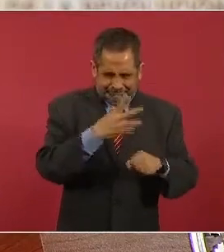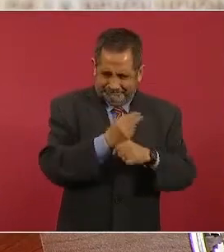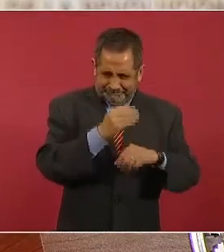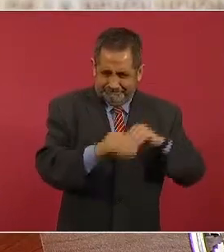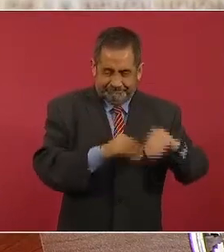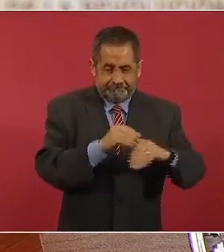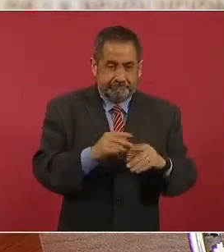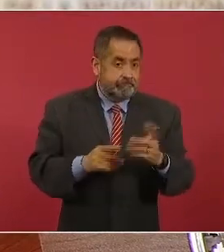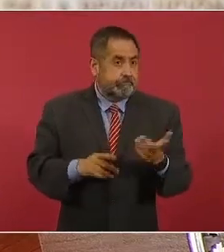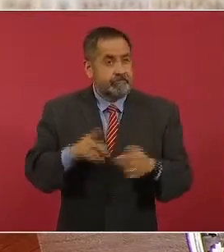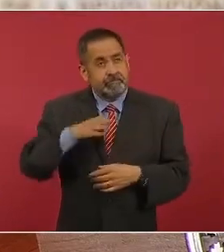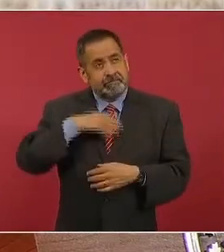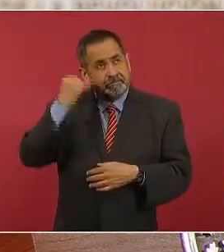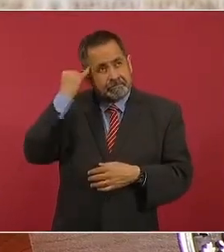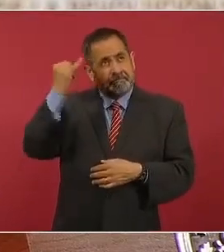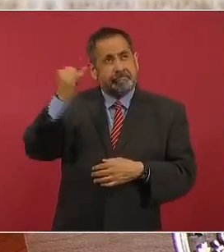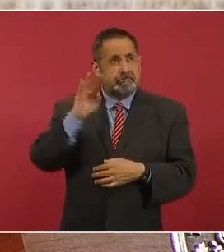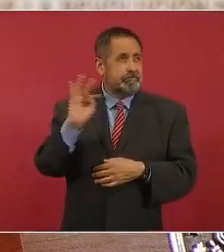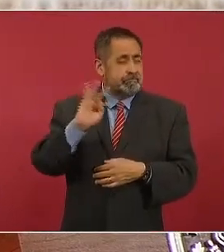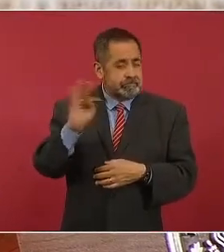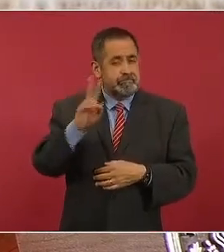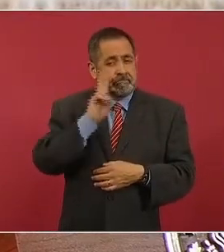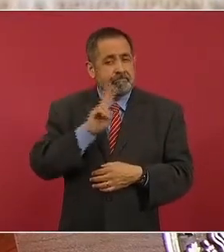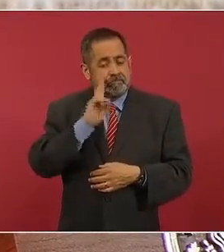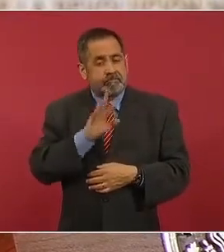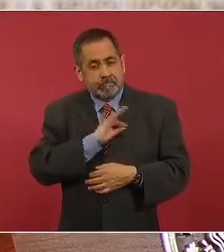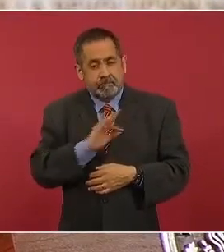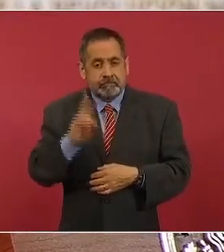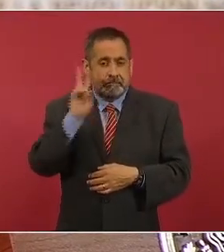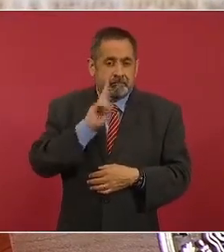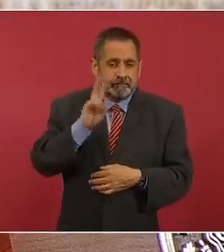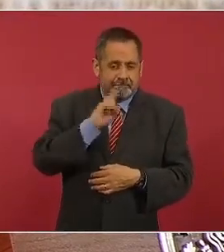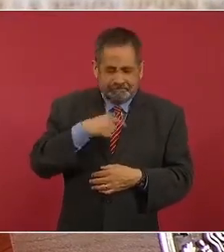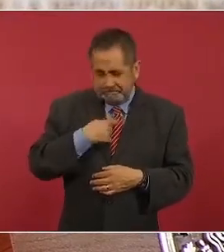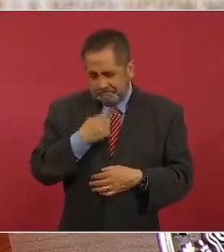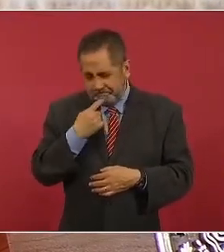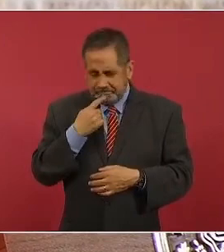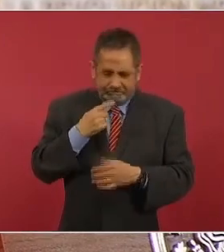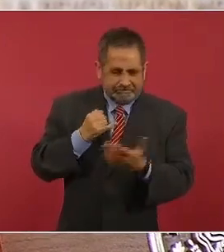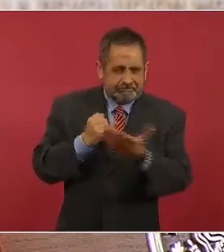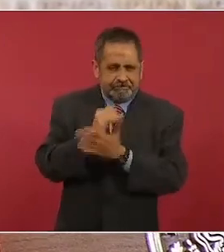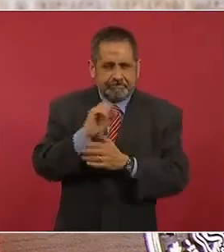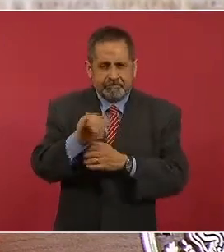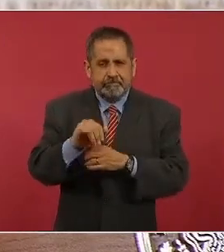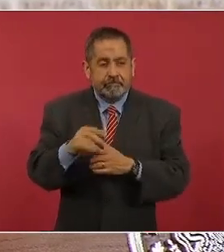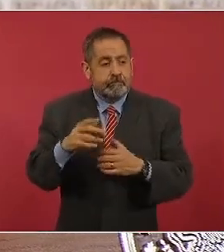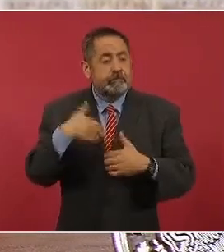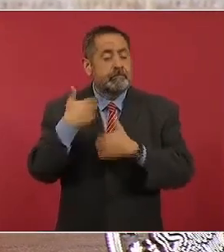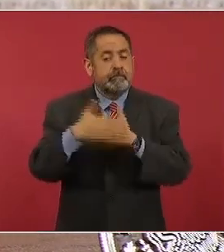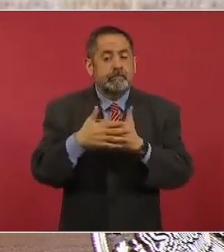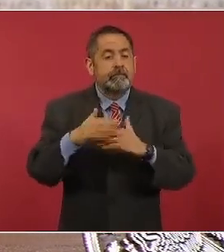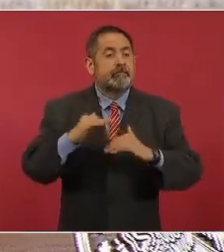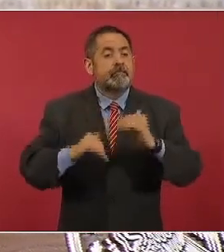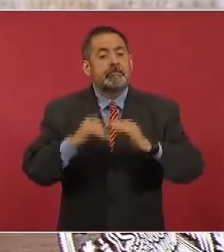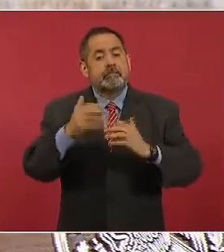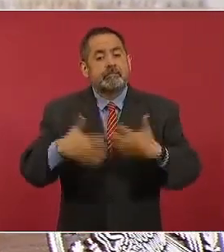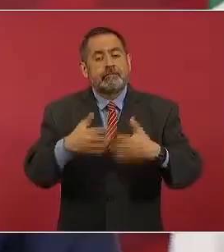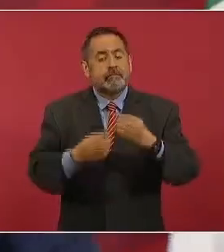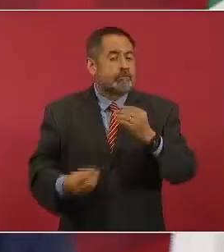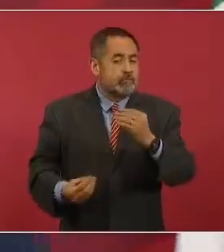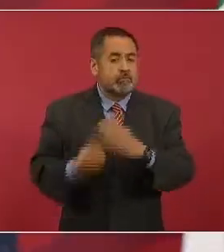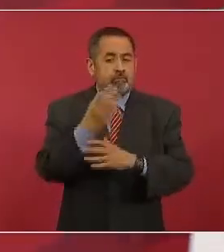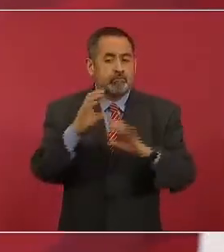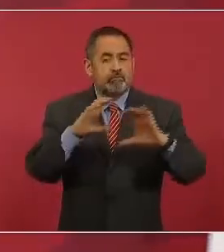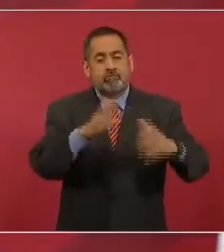y no descartamos, estamos a punto de resolver lo de la construcción de una